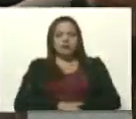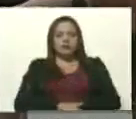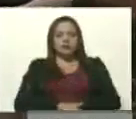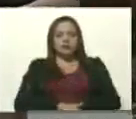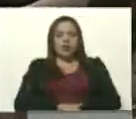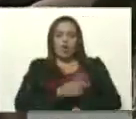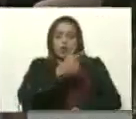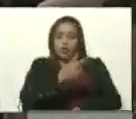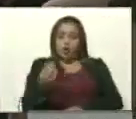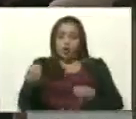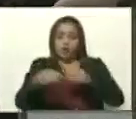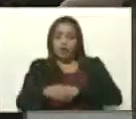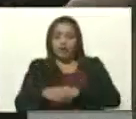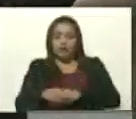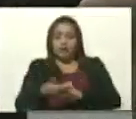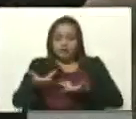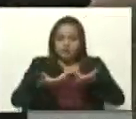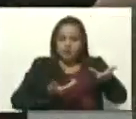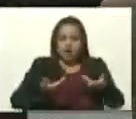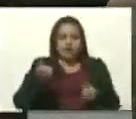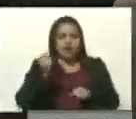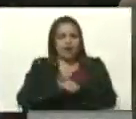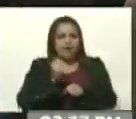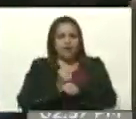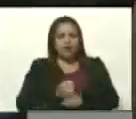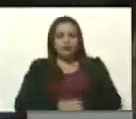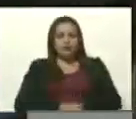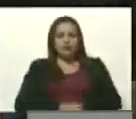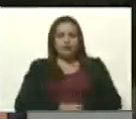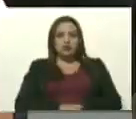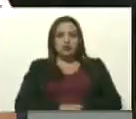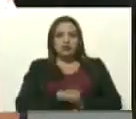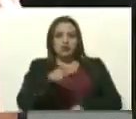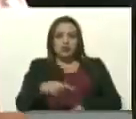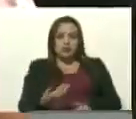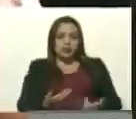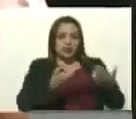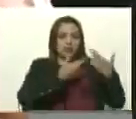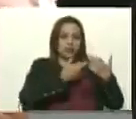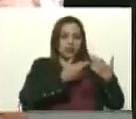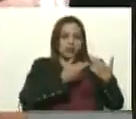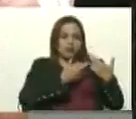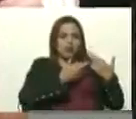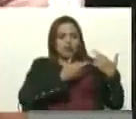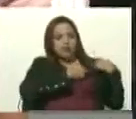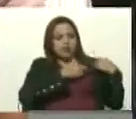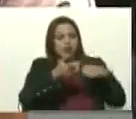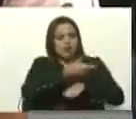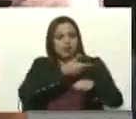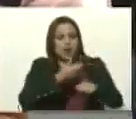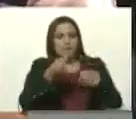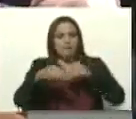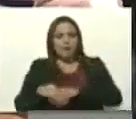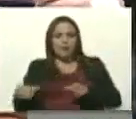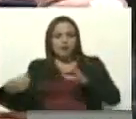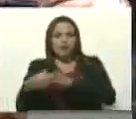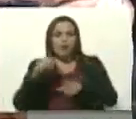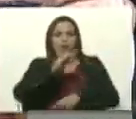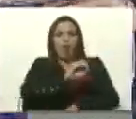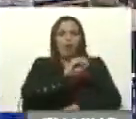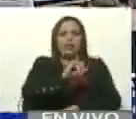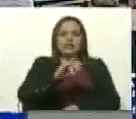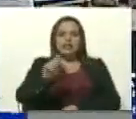2 organizaciones de empleadores y, por supuesto, nuestra representación gubernamental y la delegación de la OIT. Adelante, por favor,